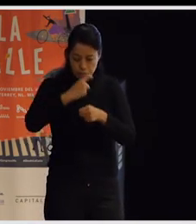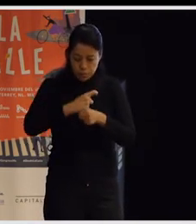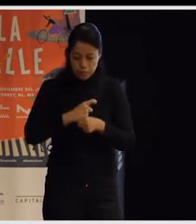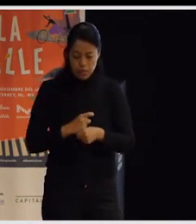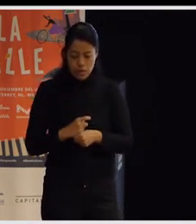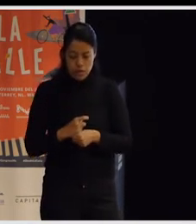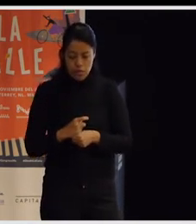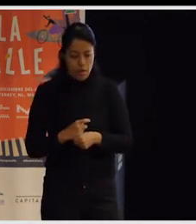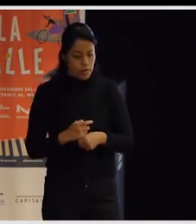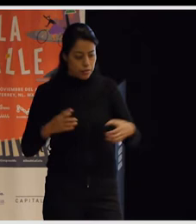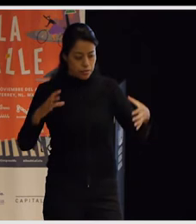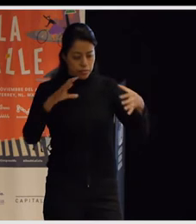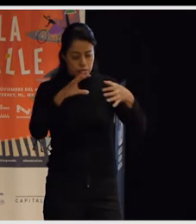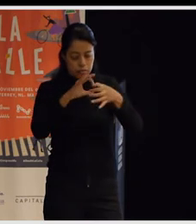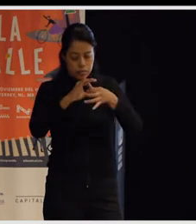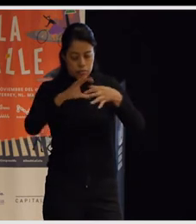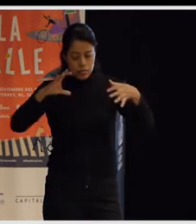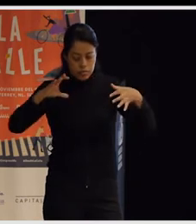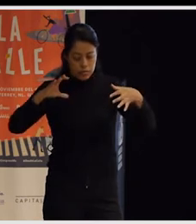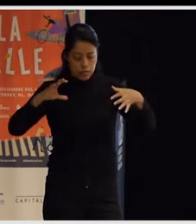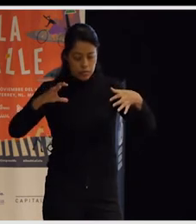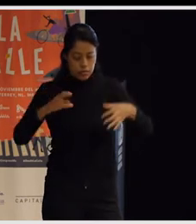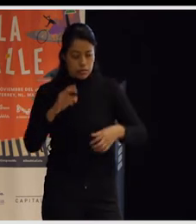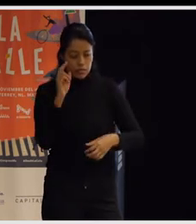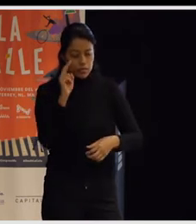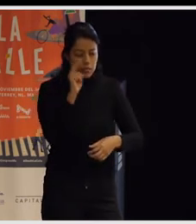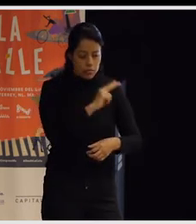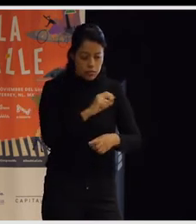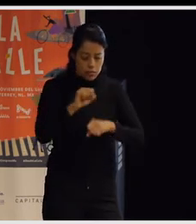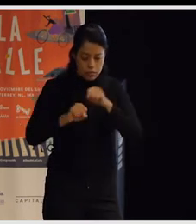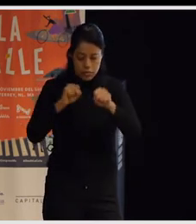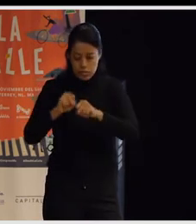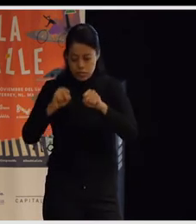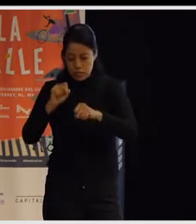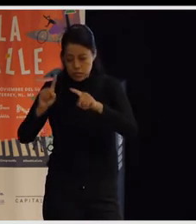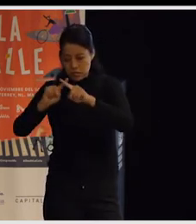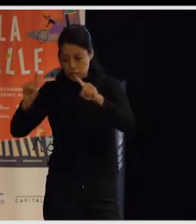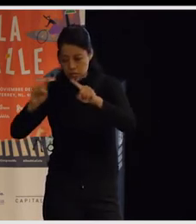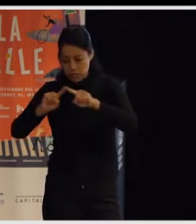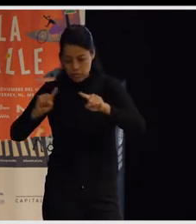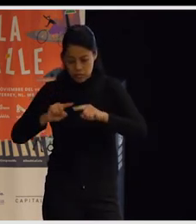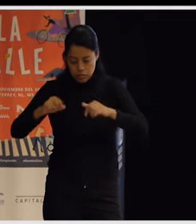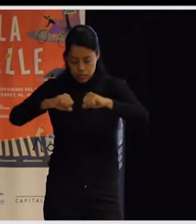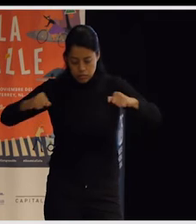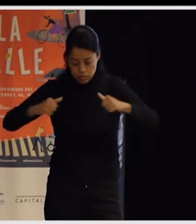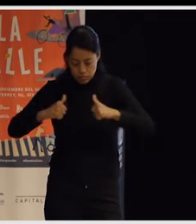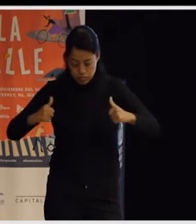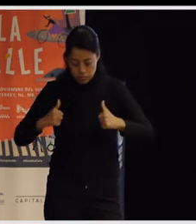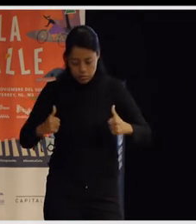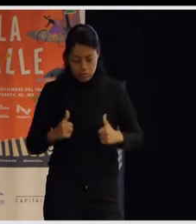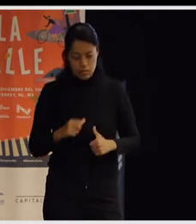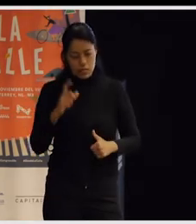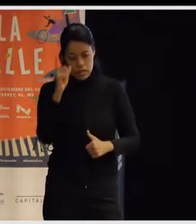el automatizado sin anclaje ustedes pueden ver una dispersión de bicicletas lo cual también complica la operación del propio sistema